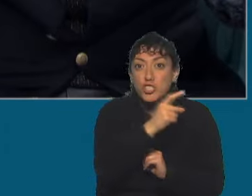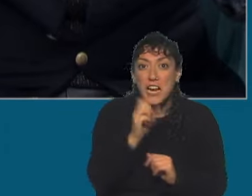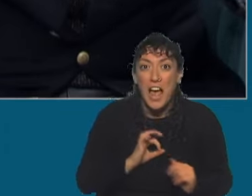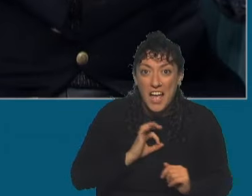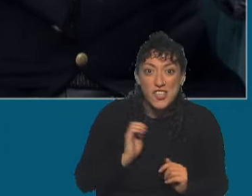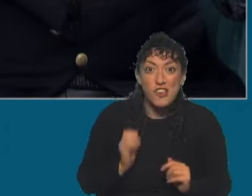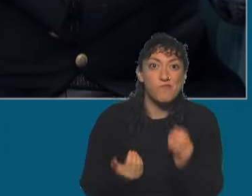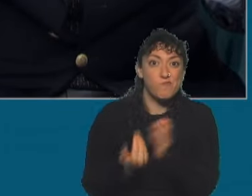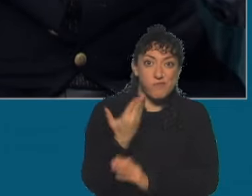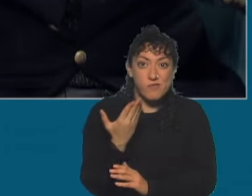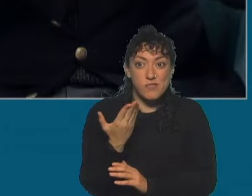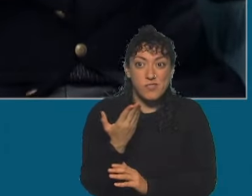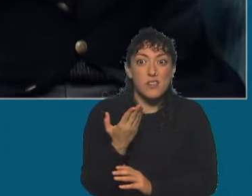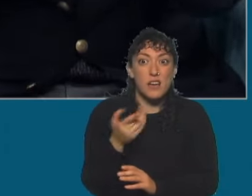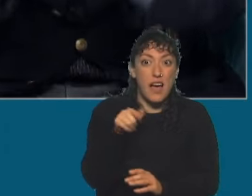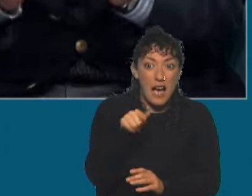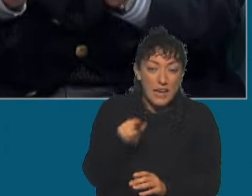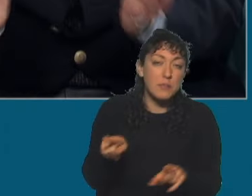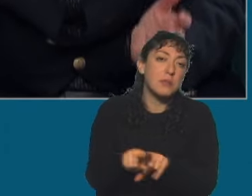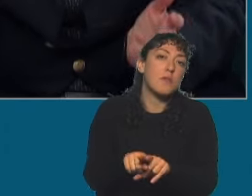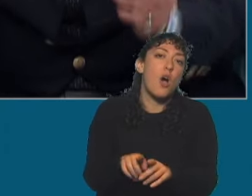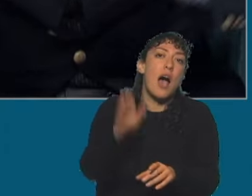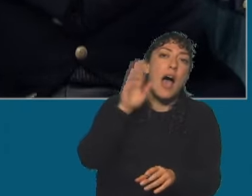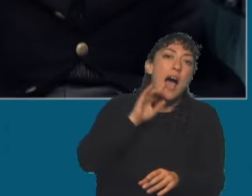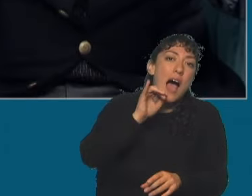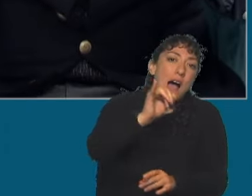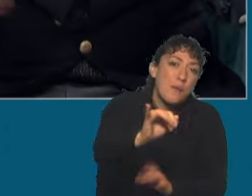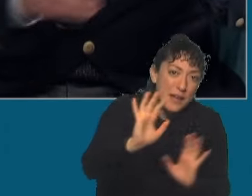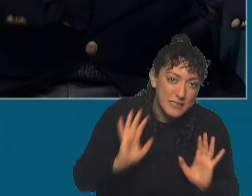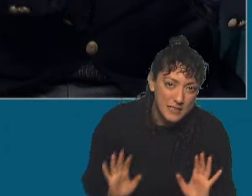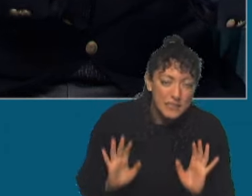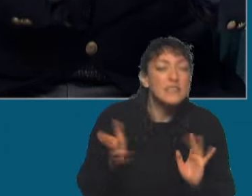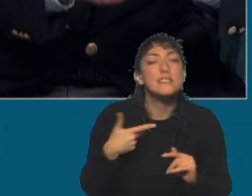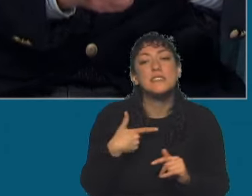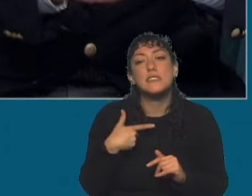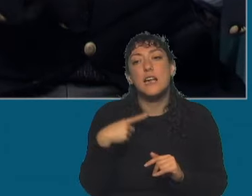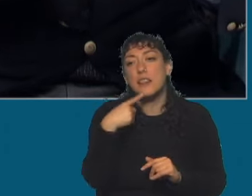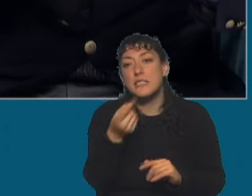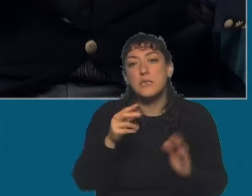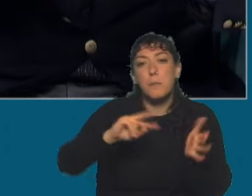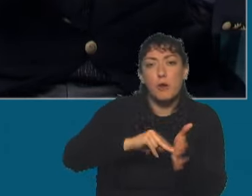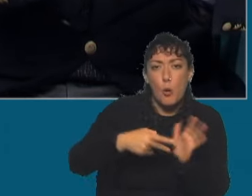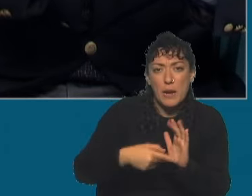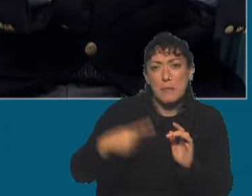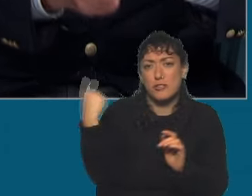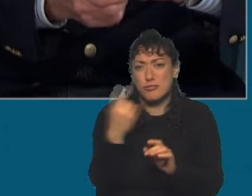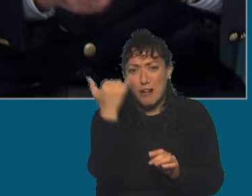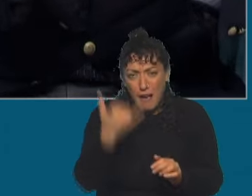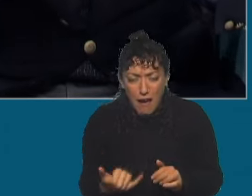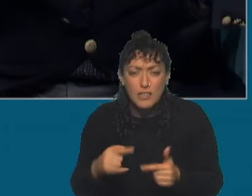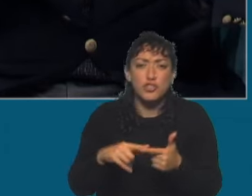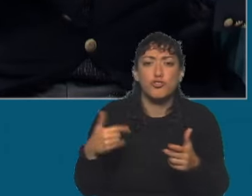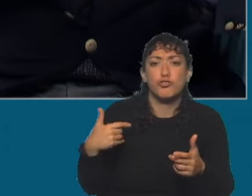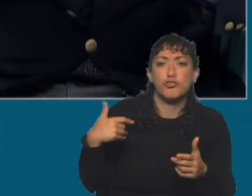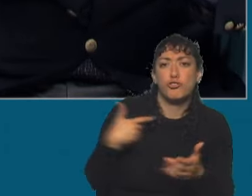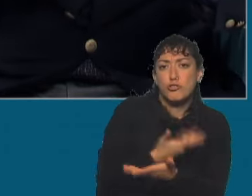ahí, en el inclosur del bono, que es como una advertencia que se hace, ahí dice los problemas que teníamos, que iba a haber problemas